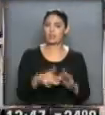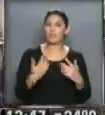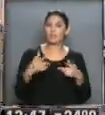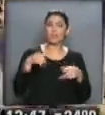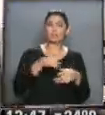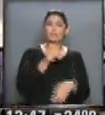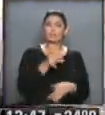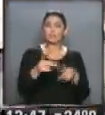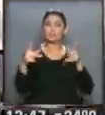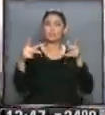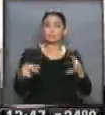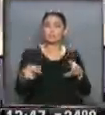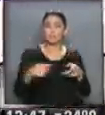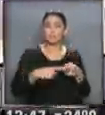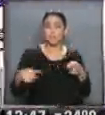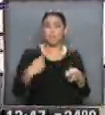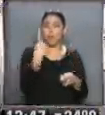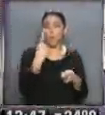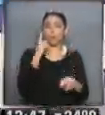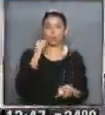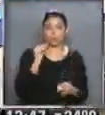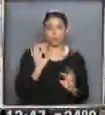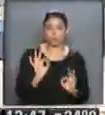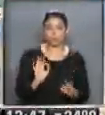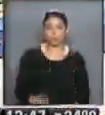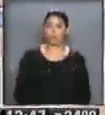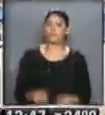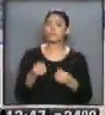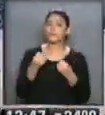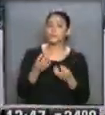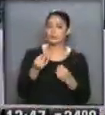funcione justamente por un día completo. Bien, Daniel, volvemos con vos en cualquier momento cuando haya novedades.